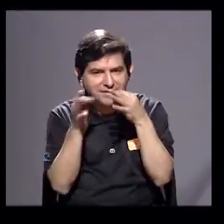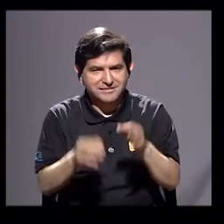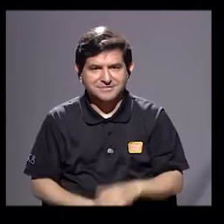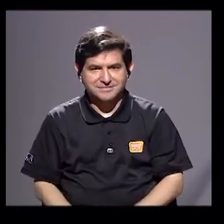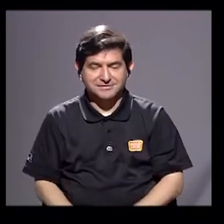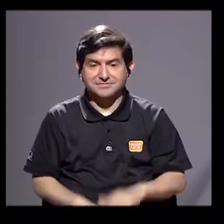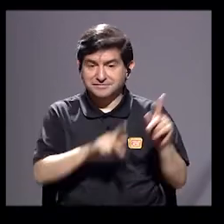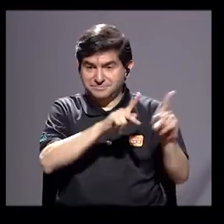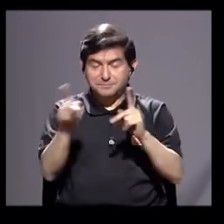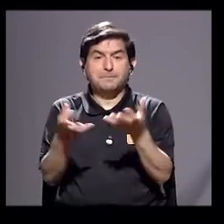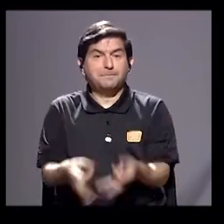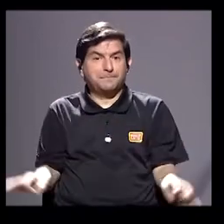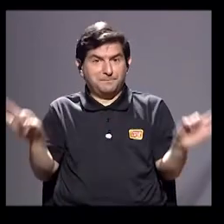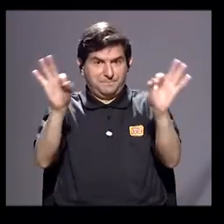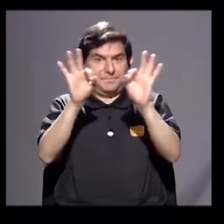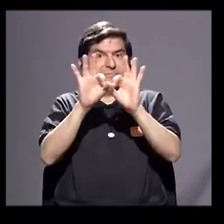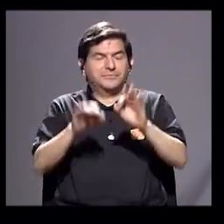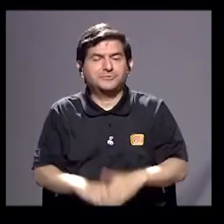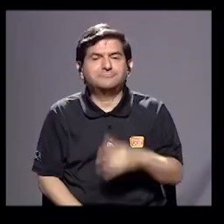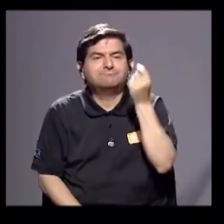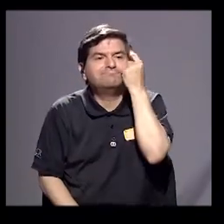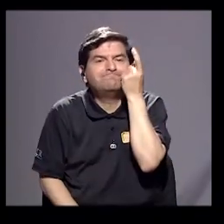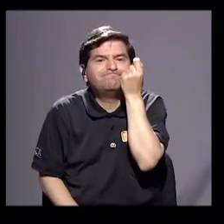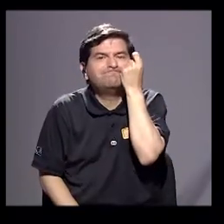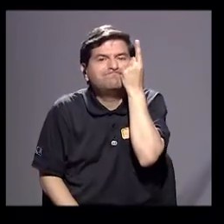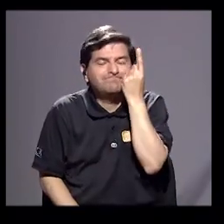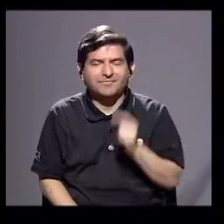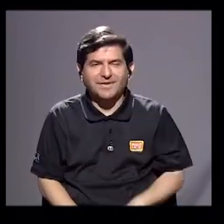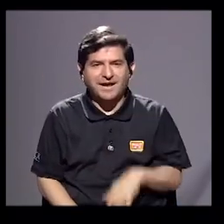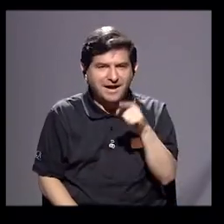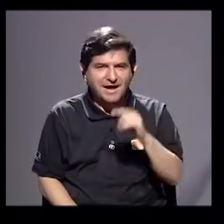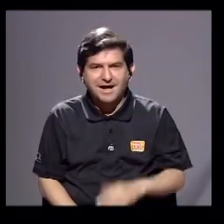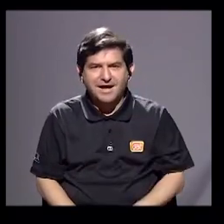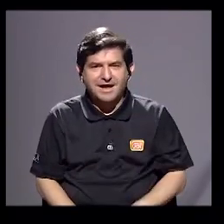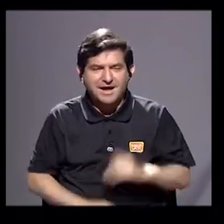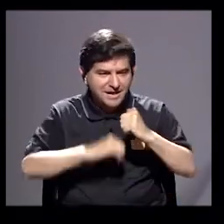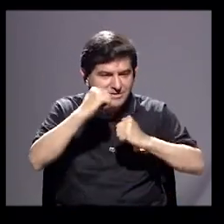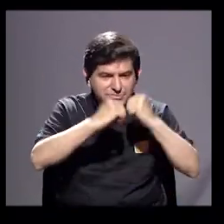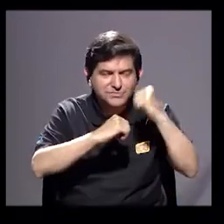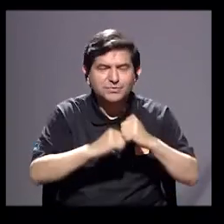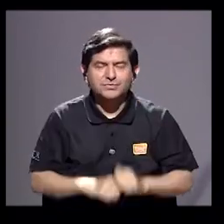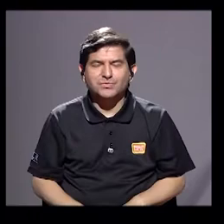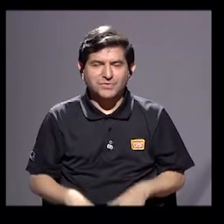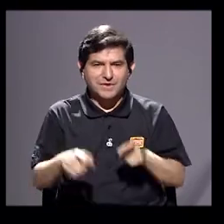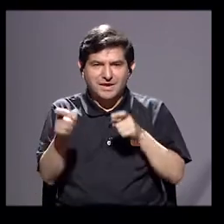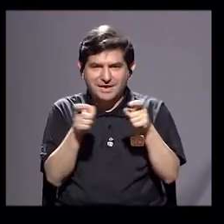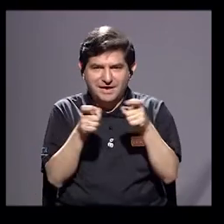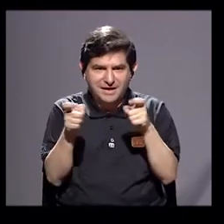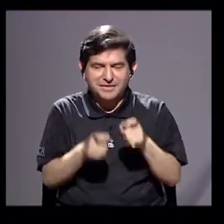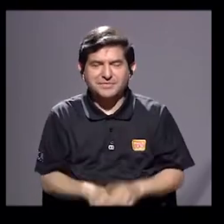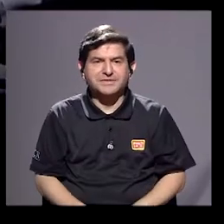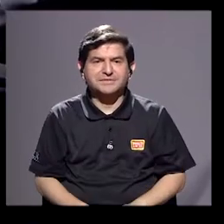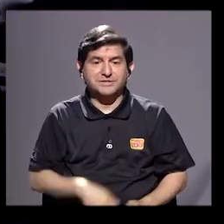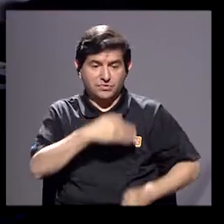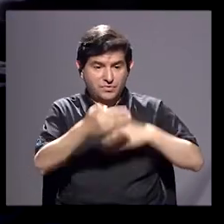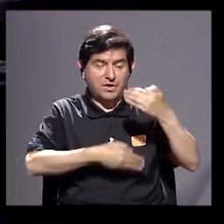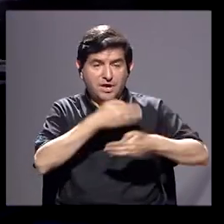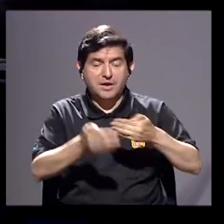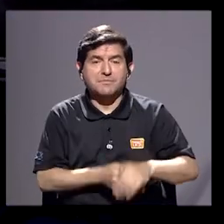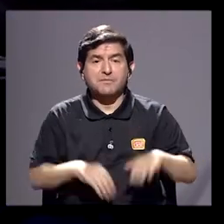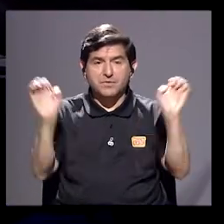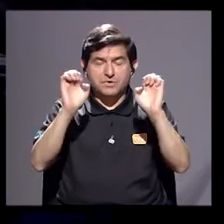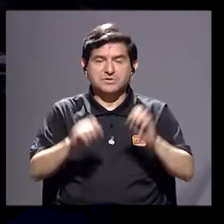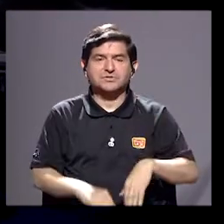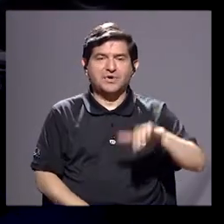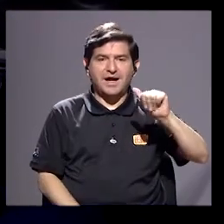que para la audiencia es muy valioso sobre todo para poder entender un poco el entramado de cómo se administran las emergencias en nuestro país estamos con don alexander